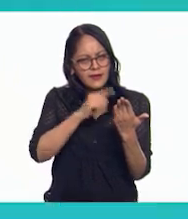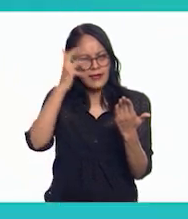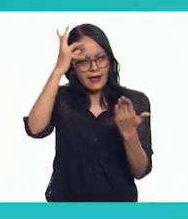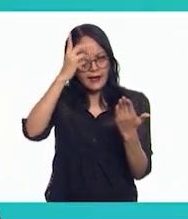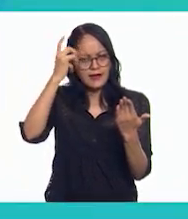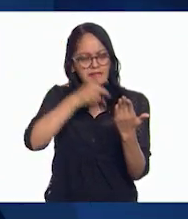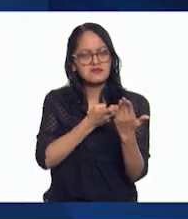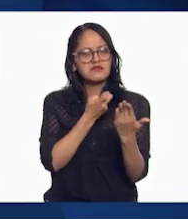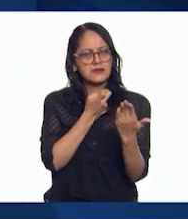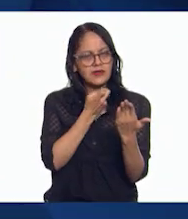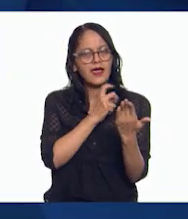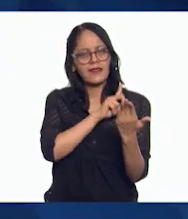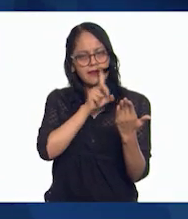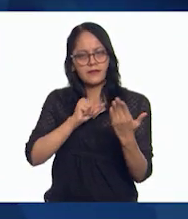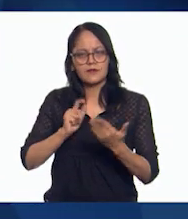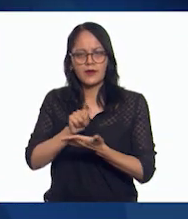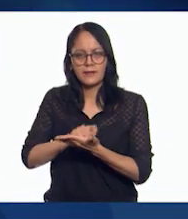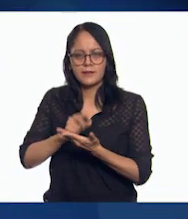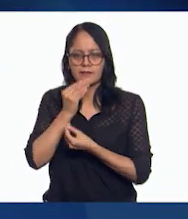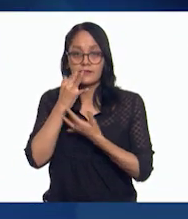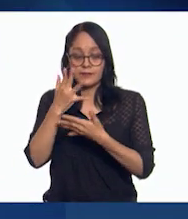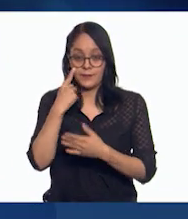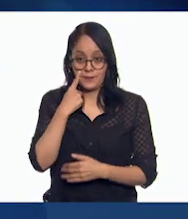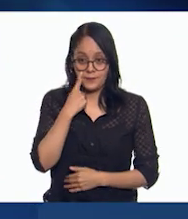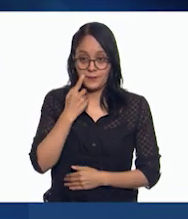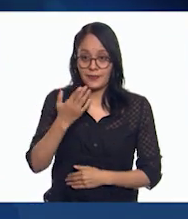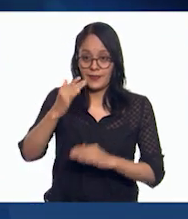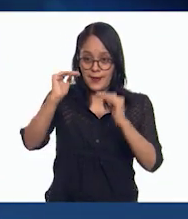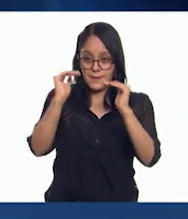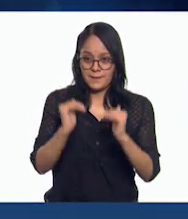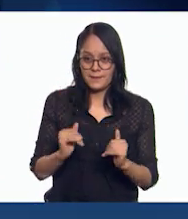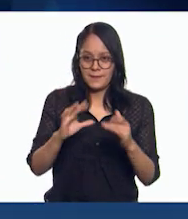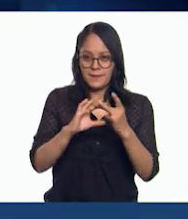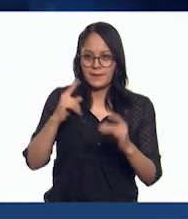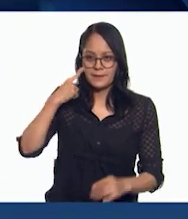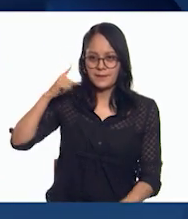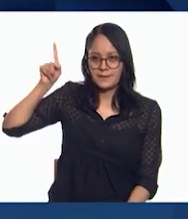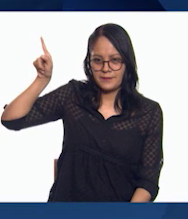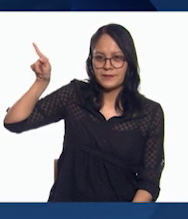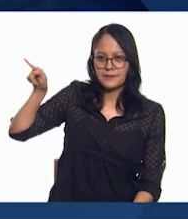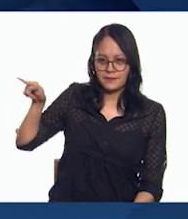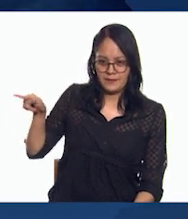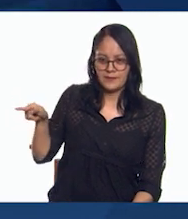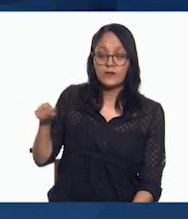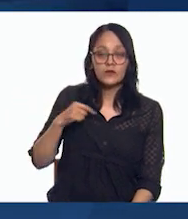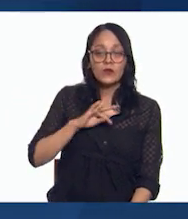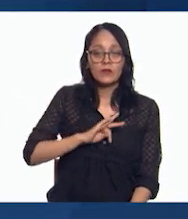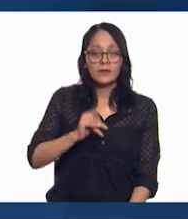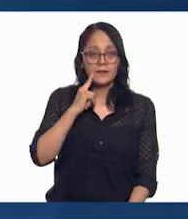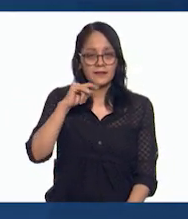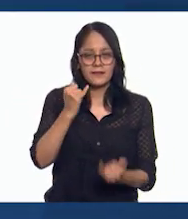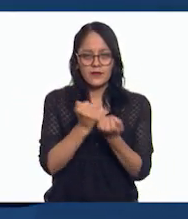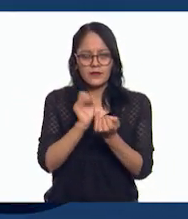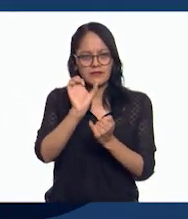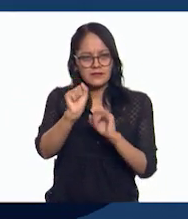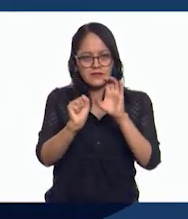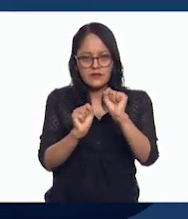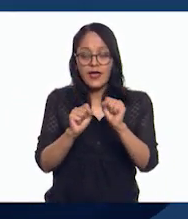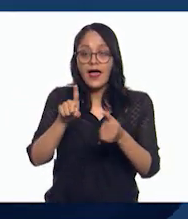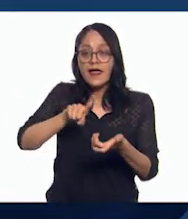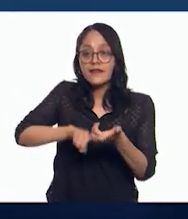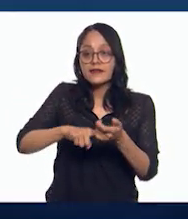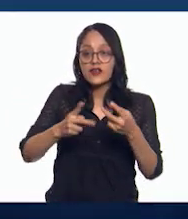a él. Además, si se fijan, en las descripciones que aparecen en pantalla podrán percatarse de que incluye pocos